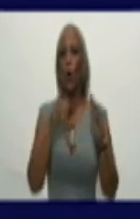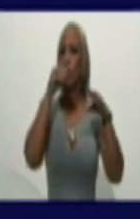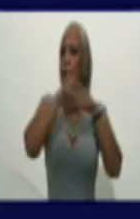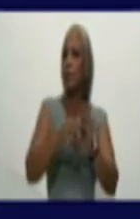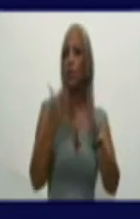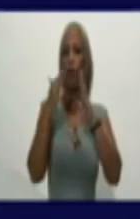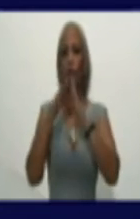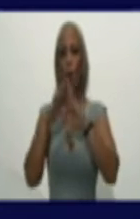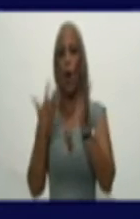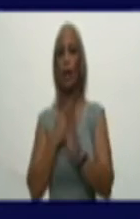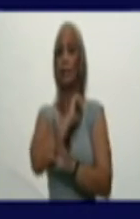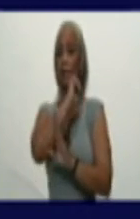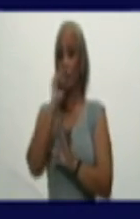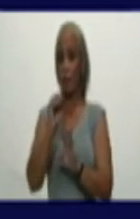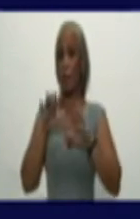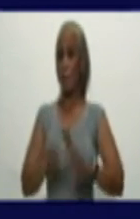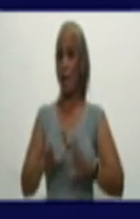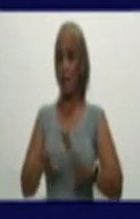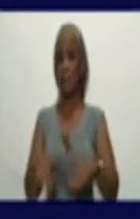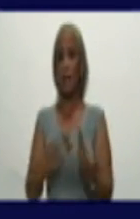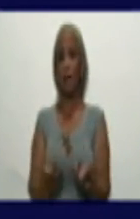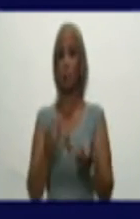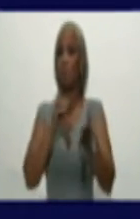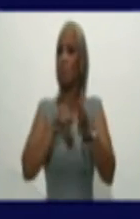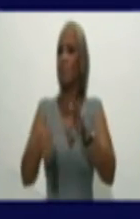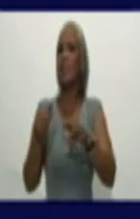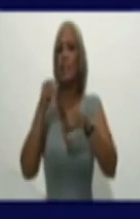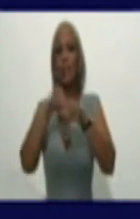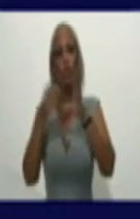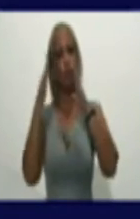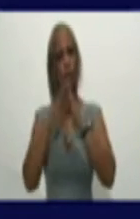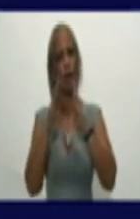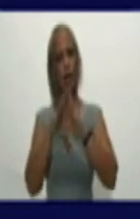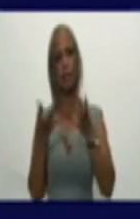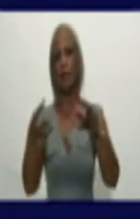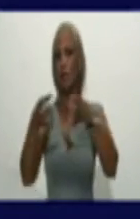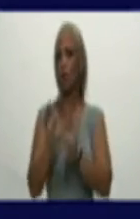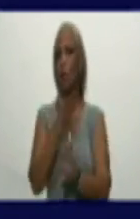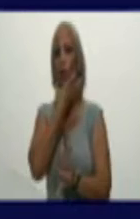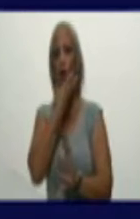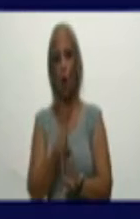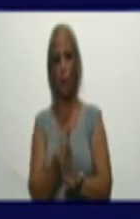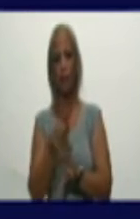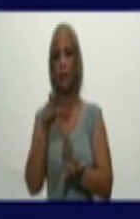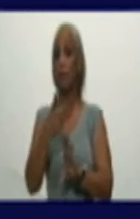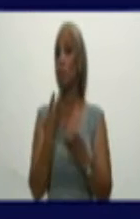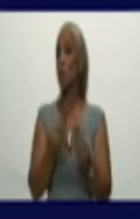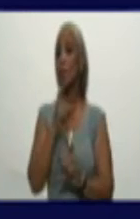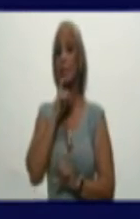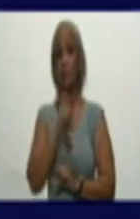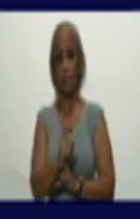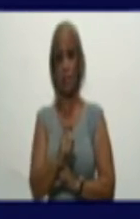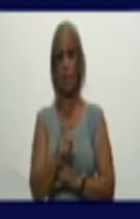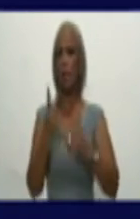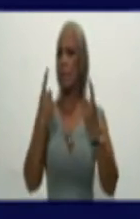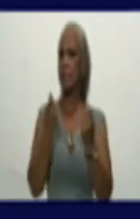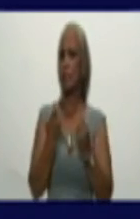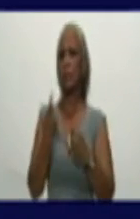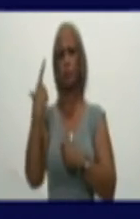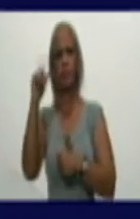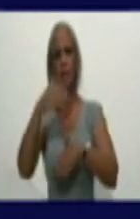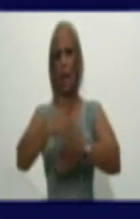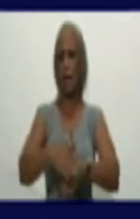que logre una permanencia mayor de ese grupo de edad que es tan difícil, que necesitan salir a la calle, que